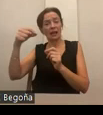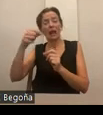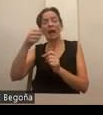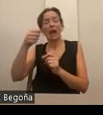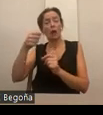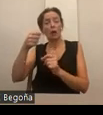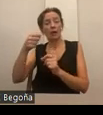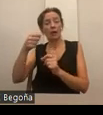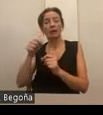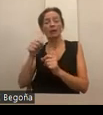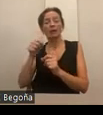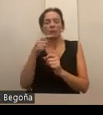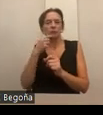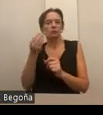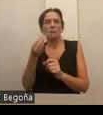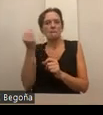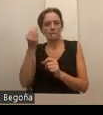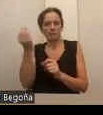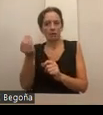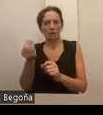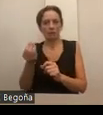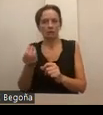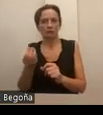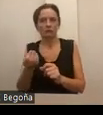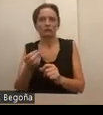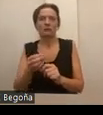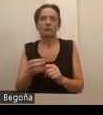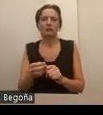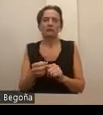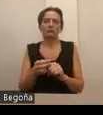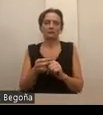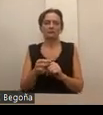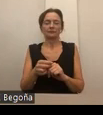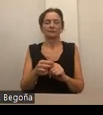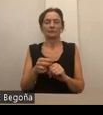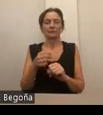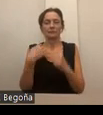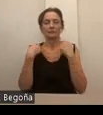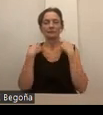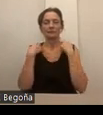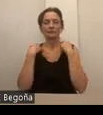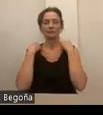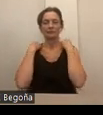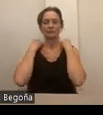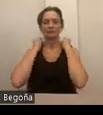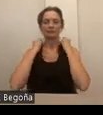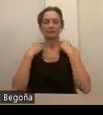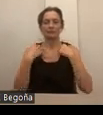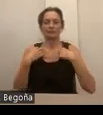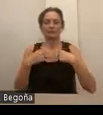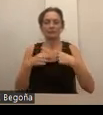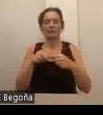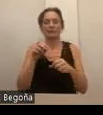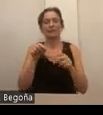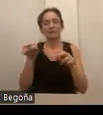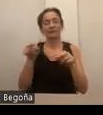decir, revertíamos en gran parte el síndrome metabólico. En este estudio en ratones, realizado